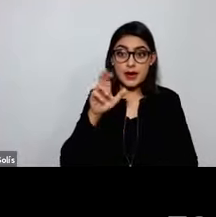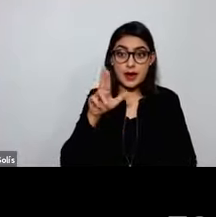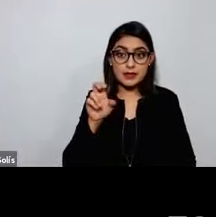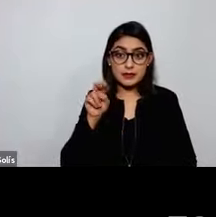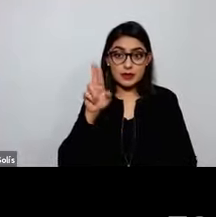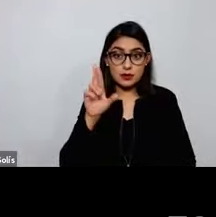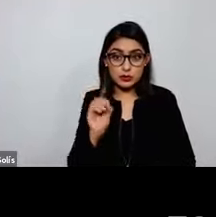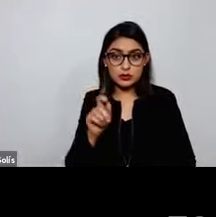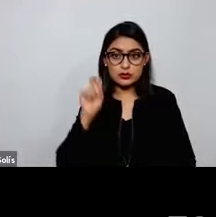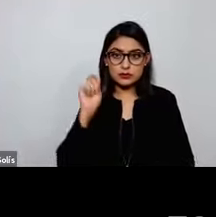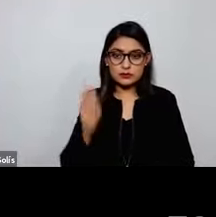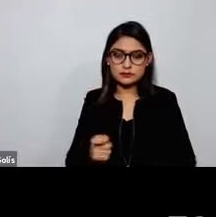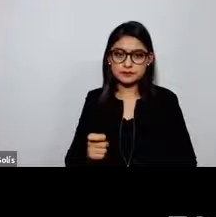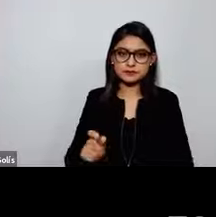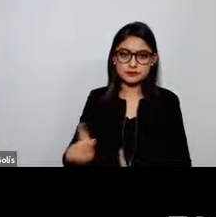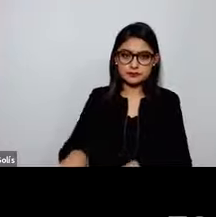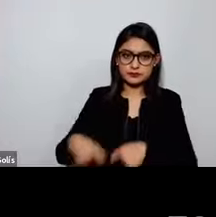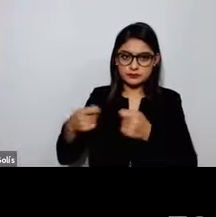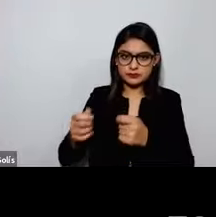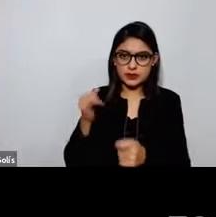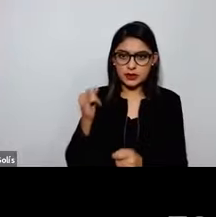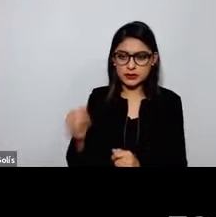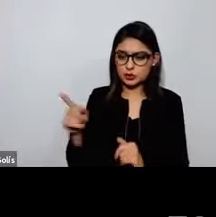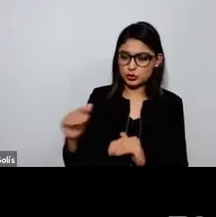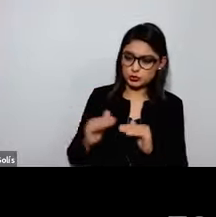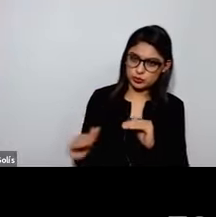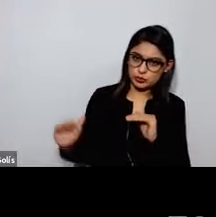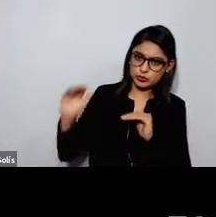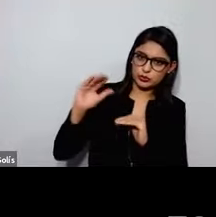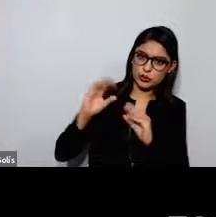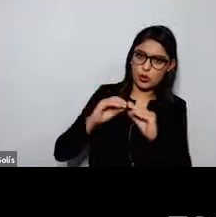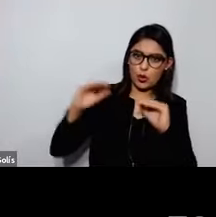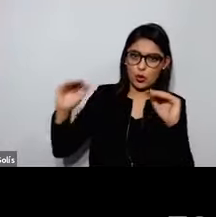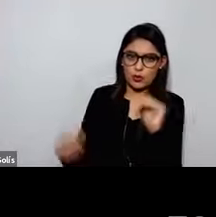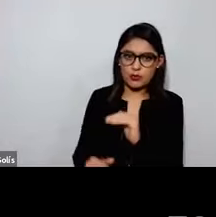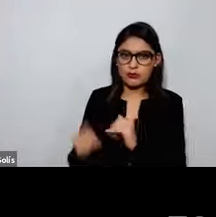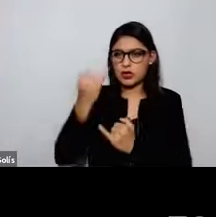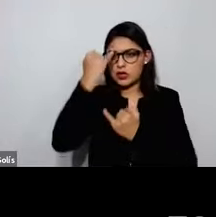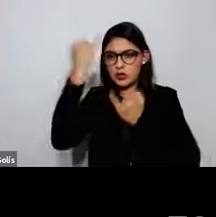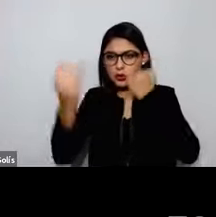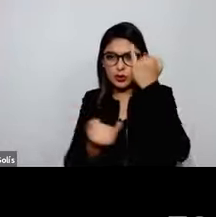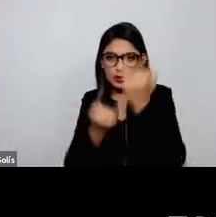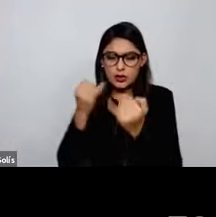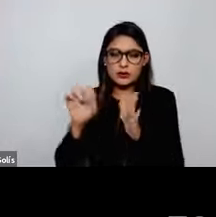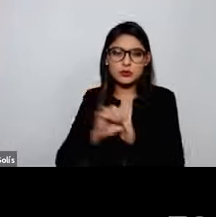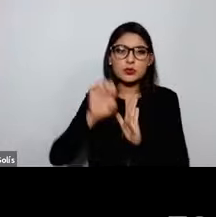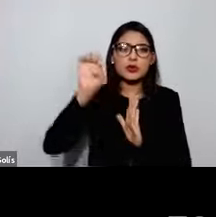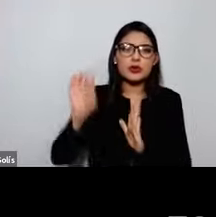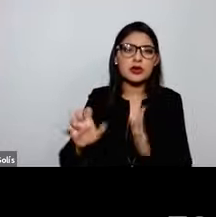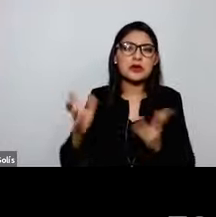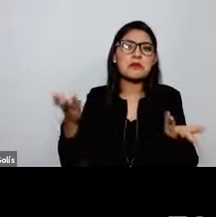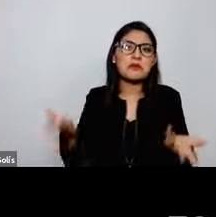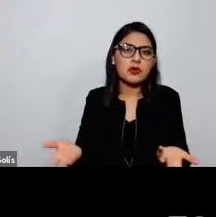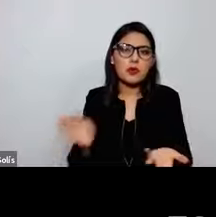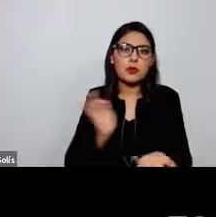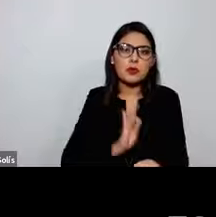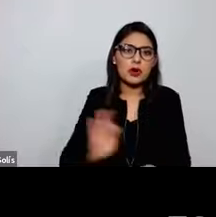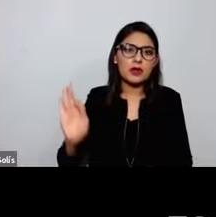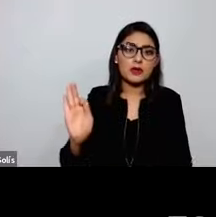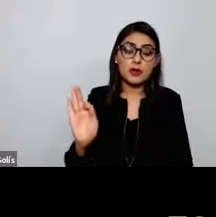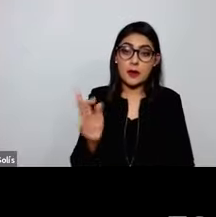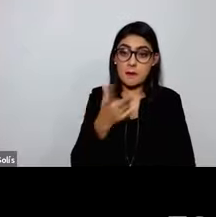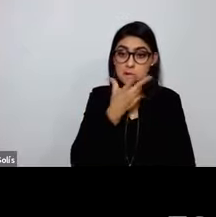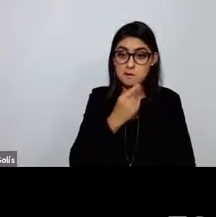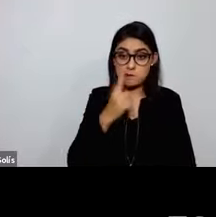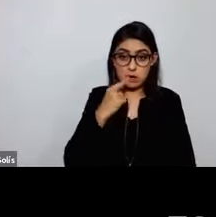de asignación de estatus. Entonces, ideologías como el